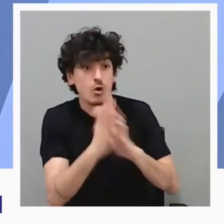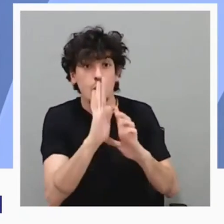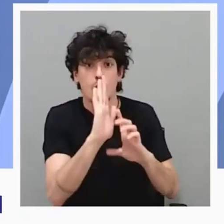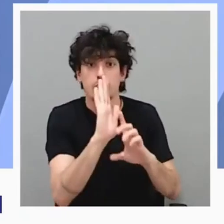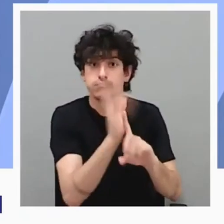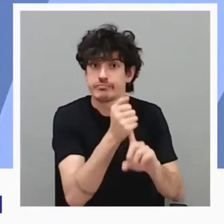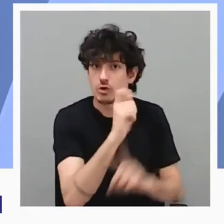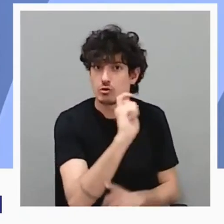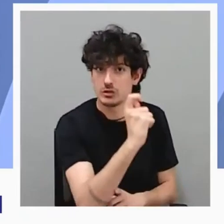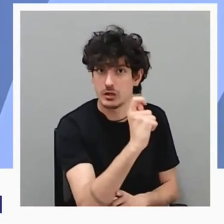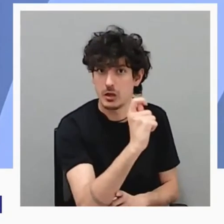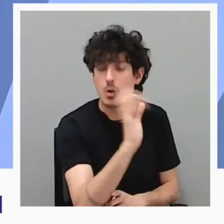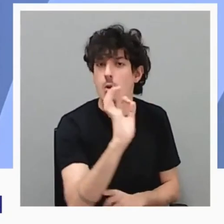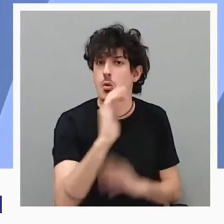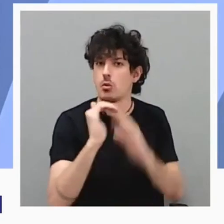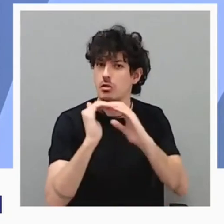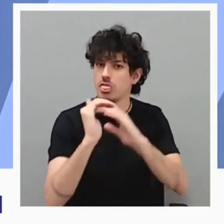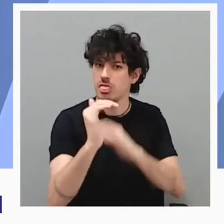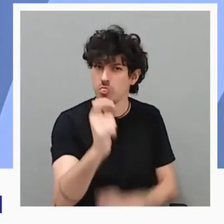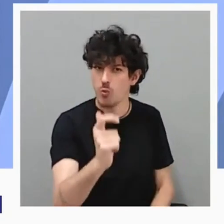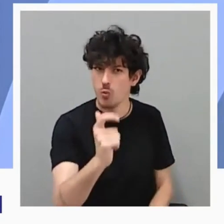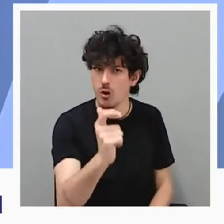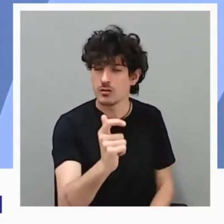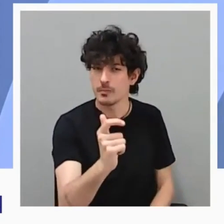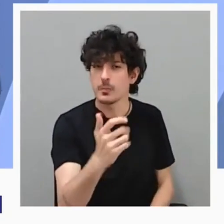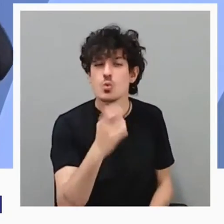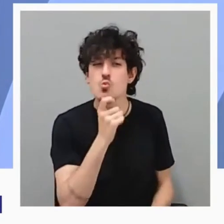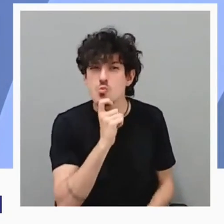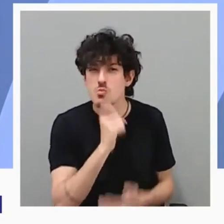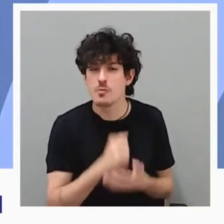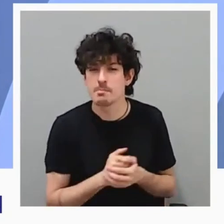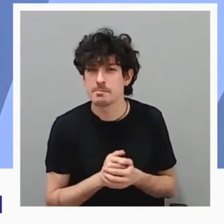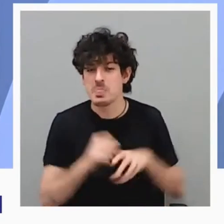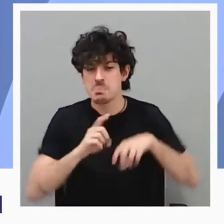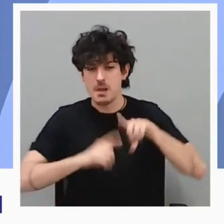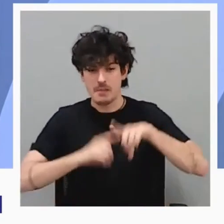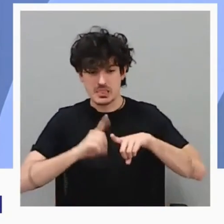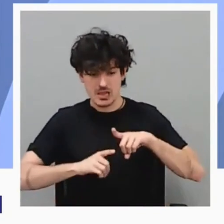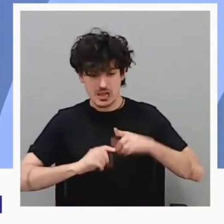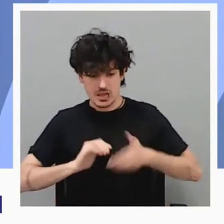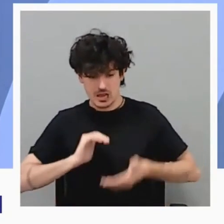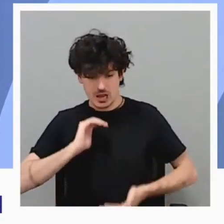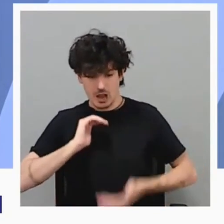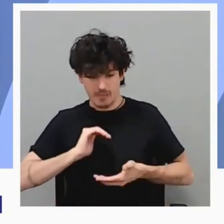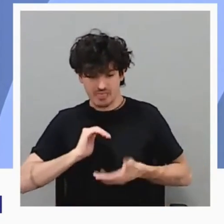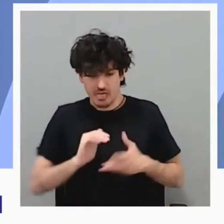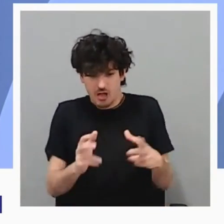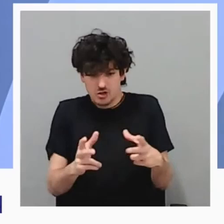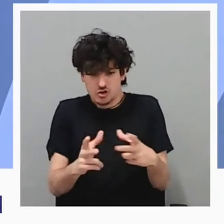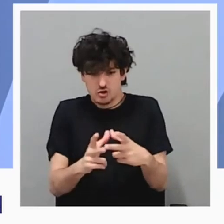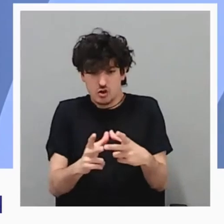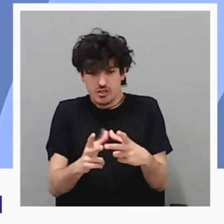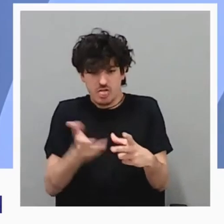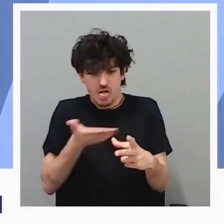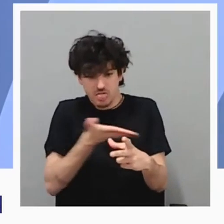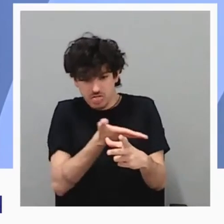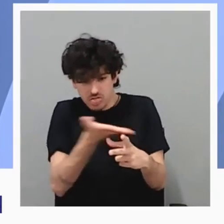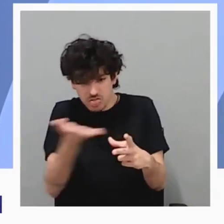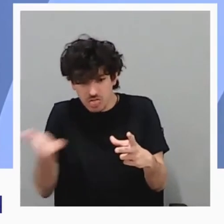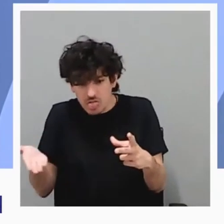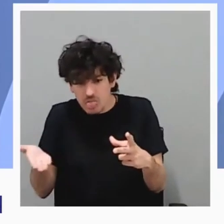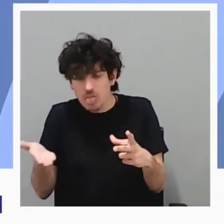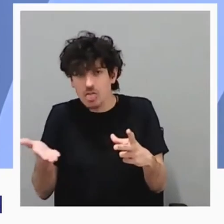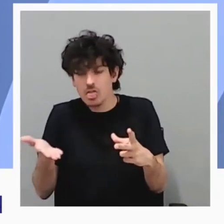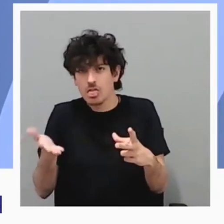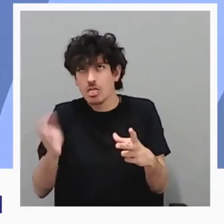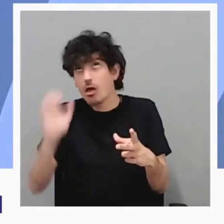son, en primer lugar, la capacidad efectiva de capturar sociedad en torno a la innovación social, la